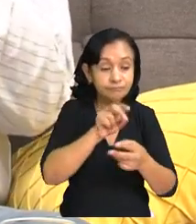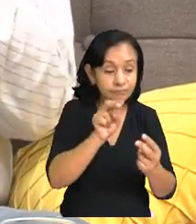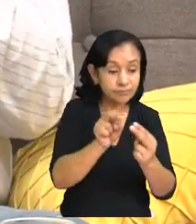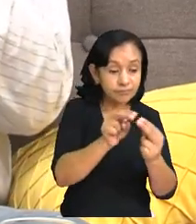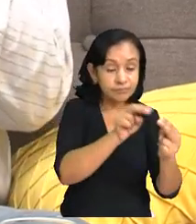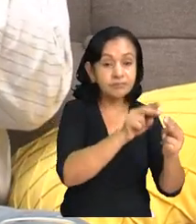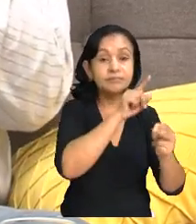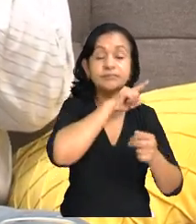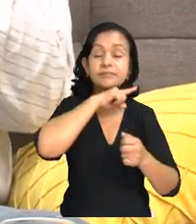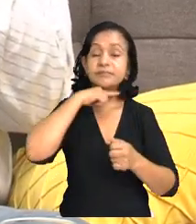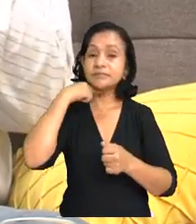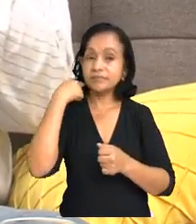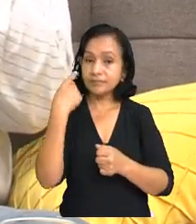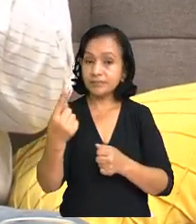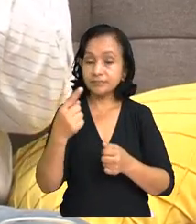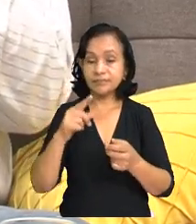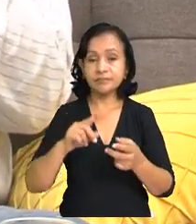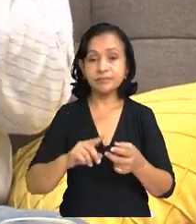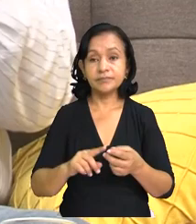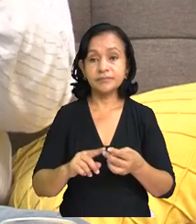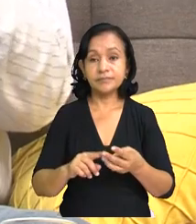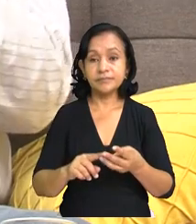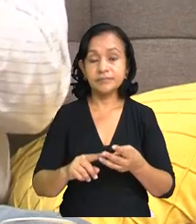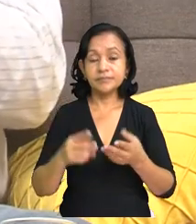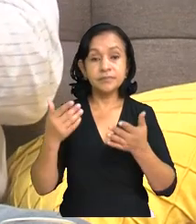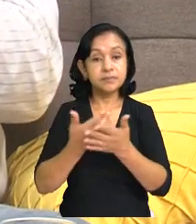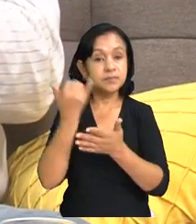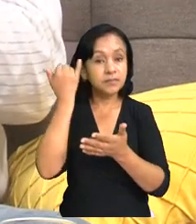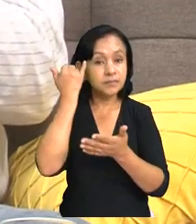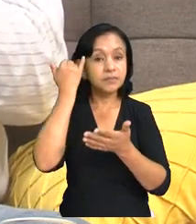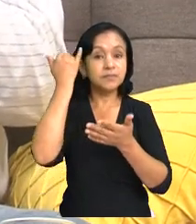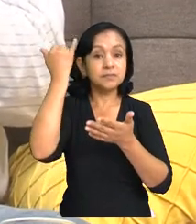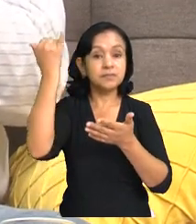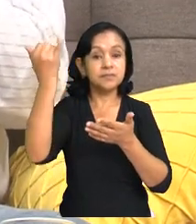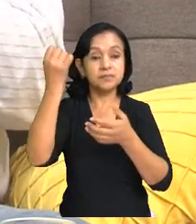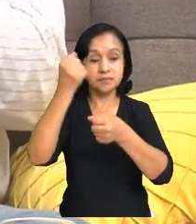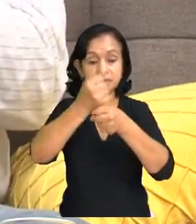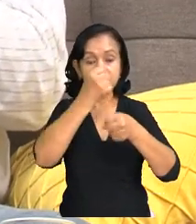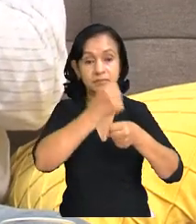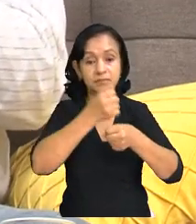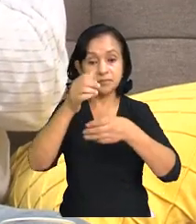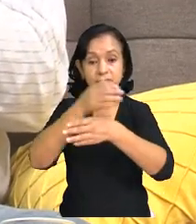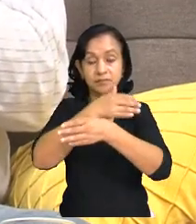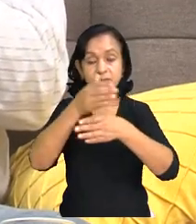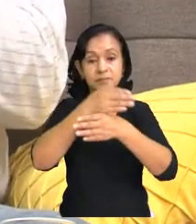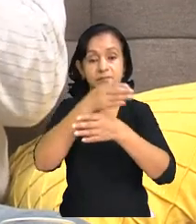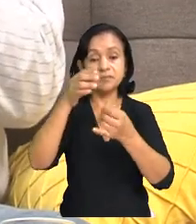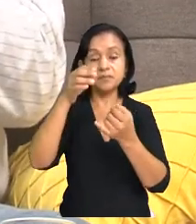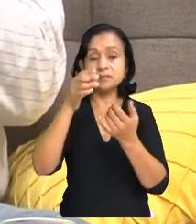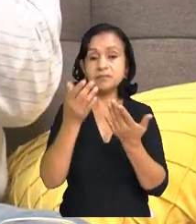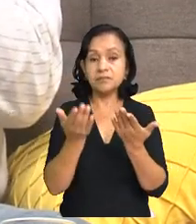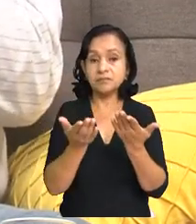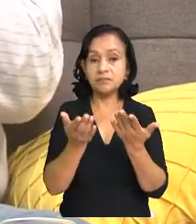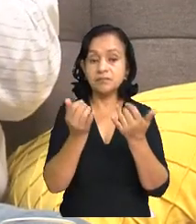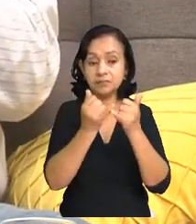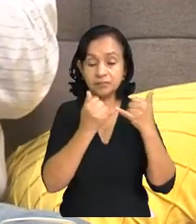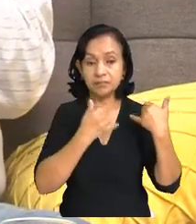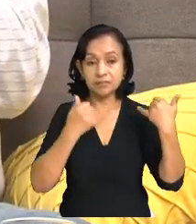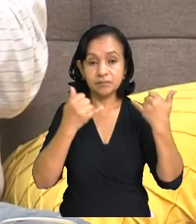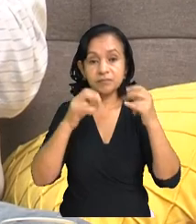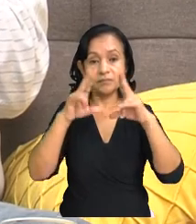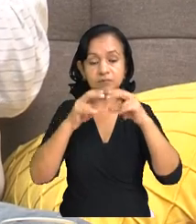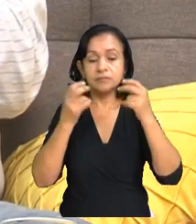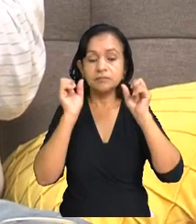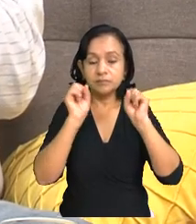realidad. Que la innovación tecnológica, que también trabajan varios centros en este país, también la